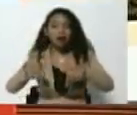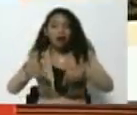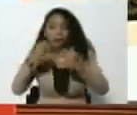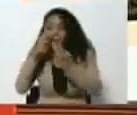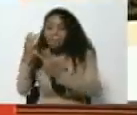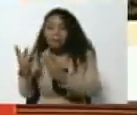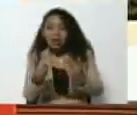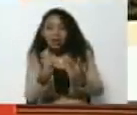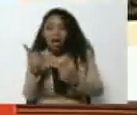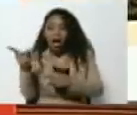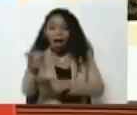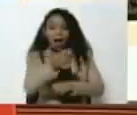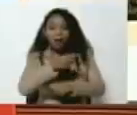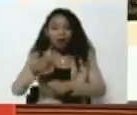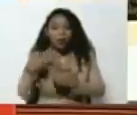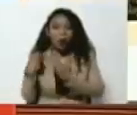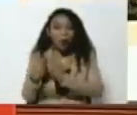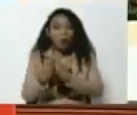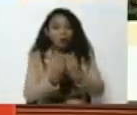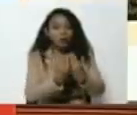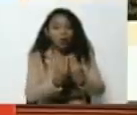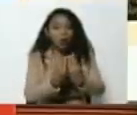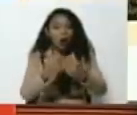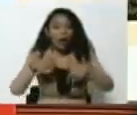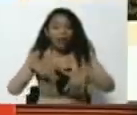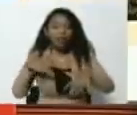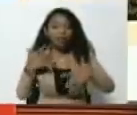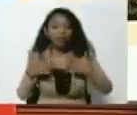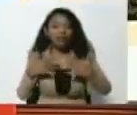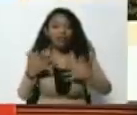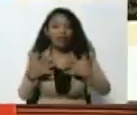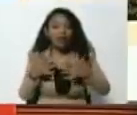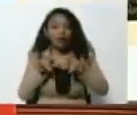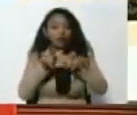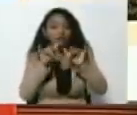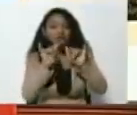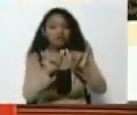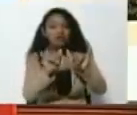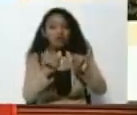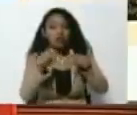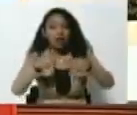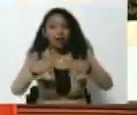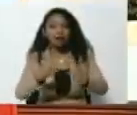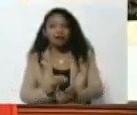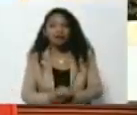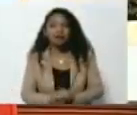Inviten a estos compañeros para que me acompañen en este acto, estos mismos que están aquí.